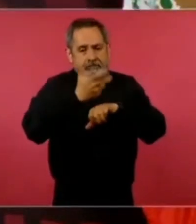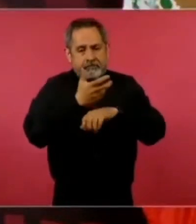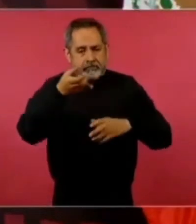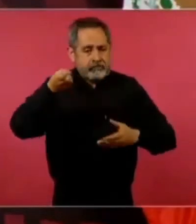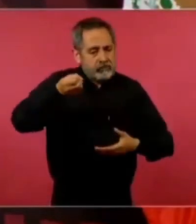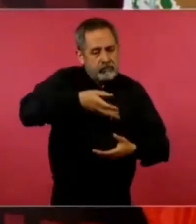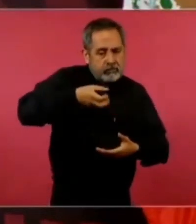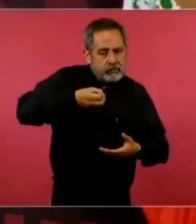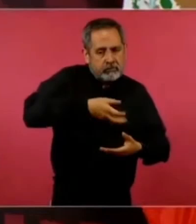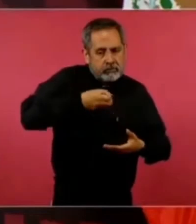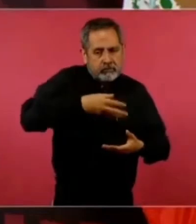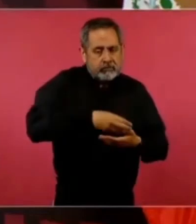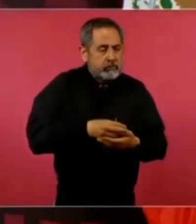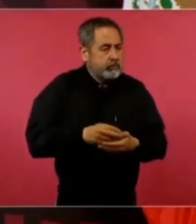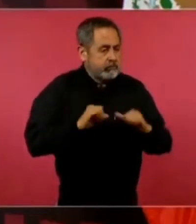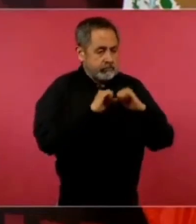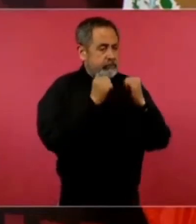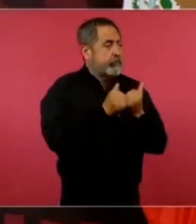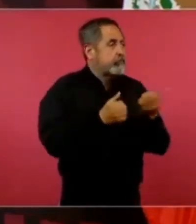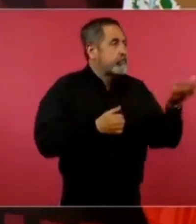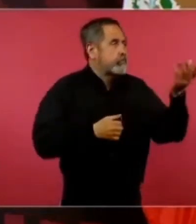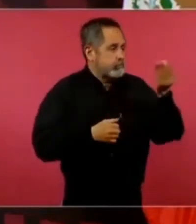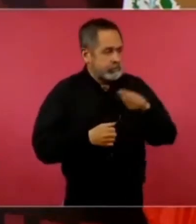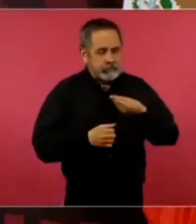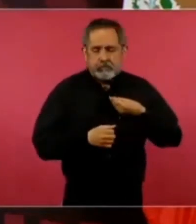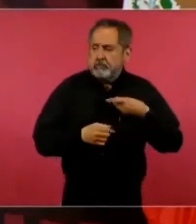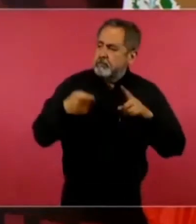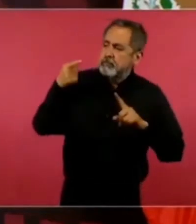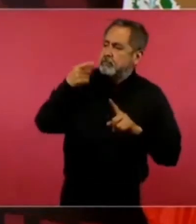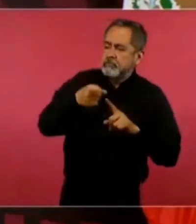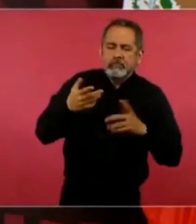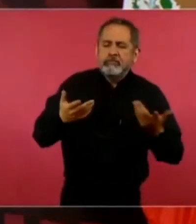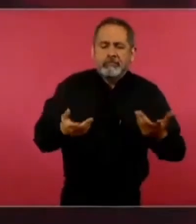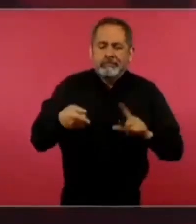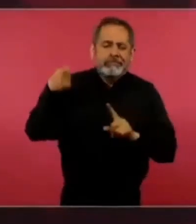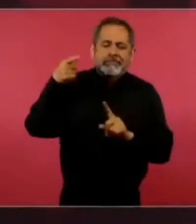extranjero y que tienen un propósito,